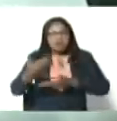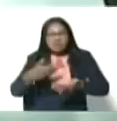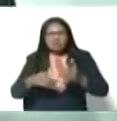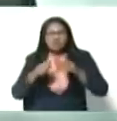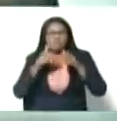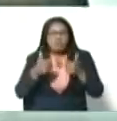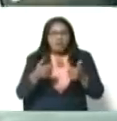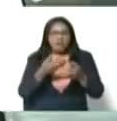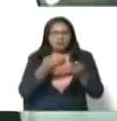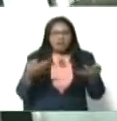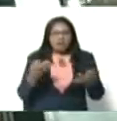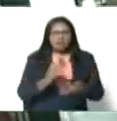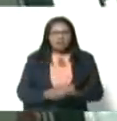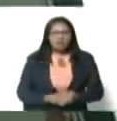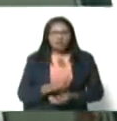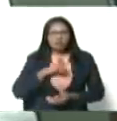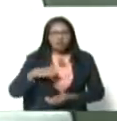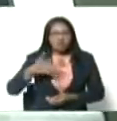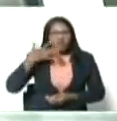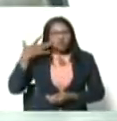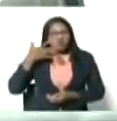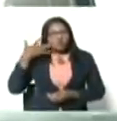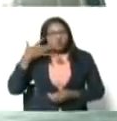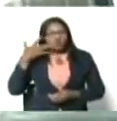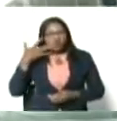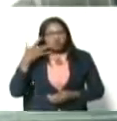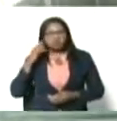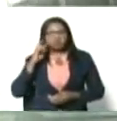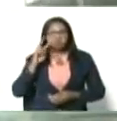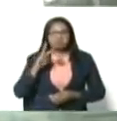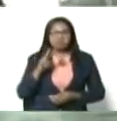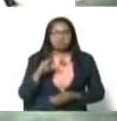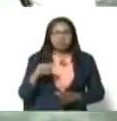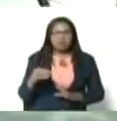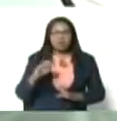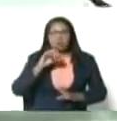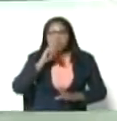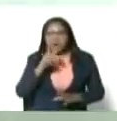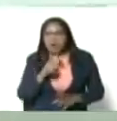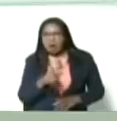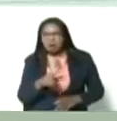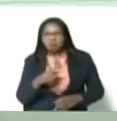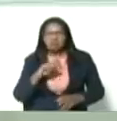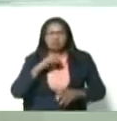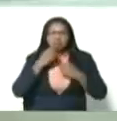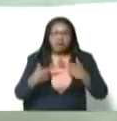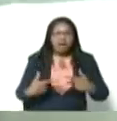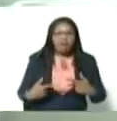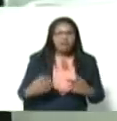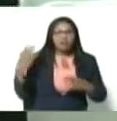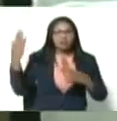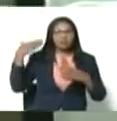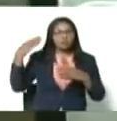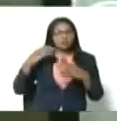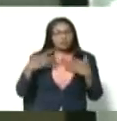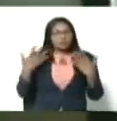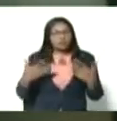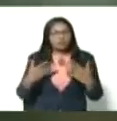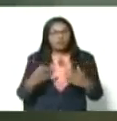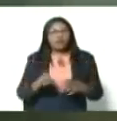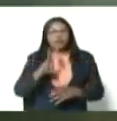comercial, estamos muy orgullosos de que ese tren no falla. Es un tren que tiene aire acondicionado, que después de 2 meses de